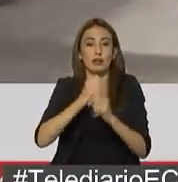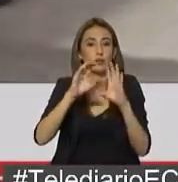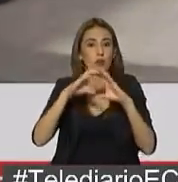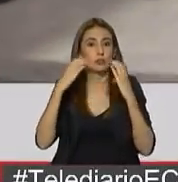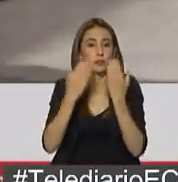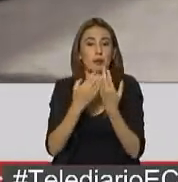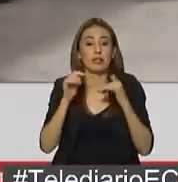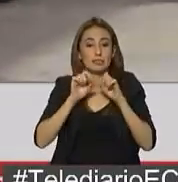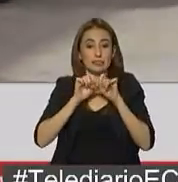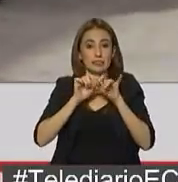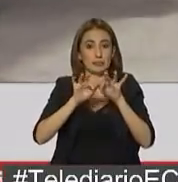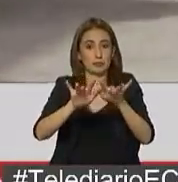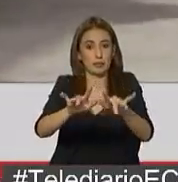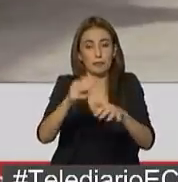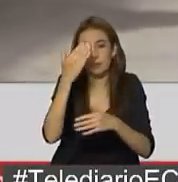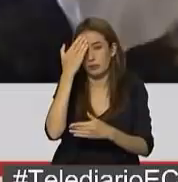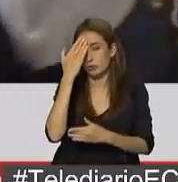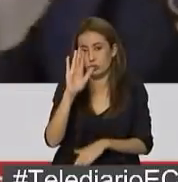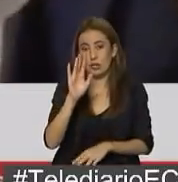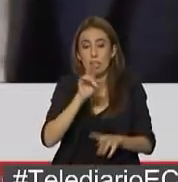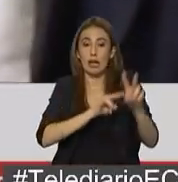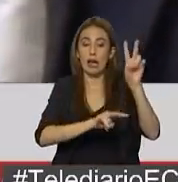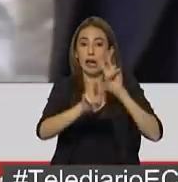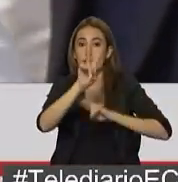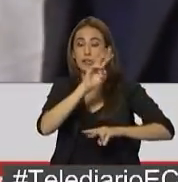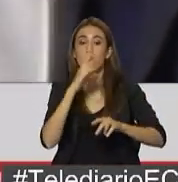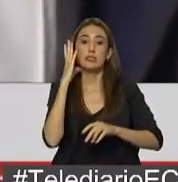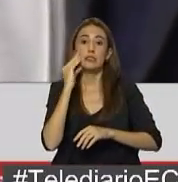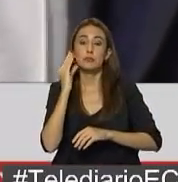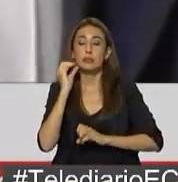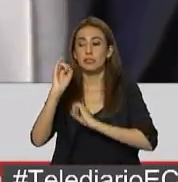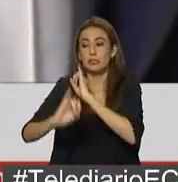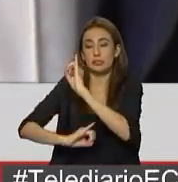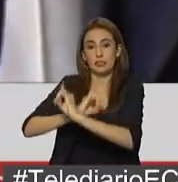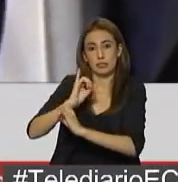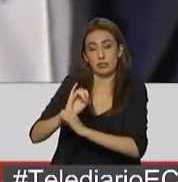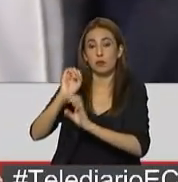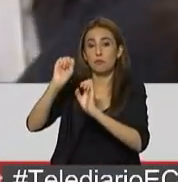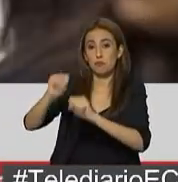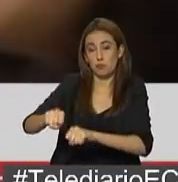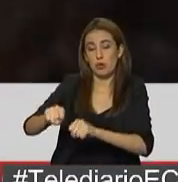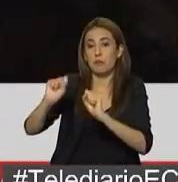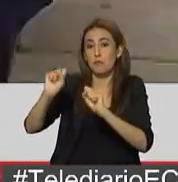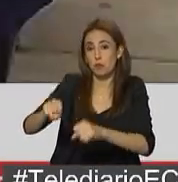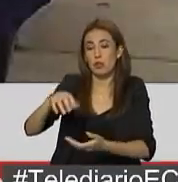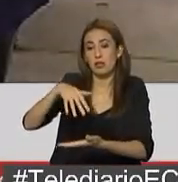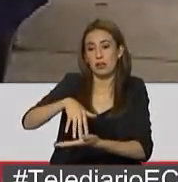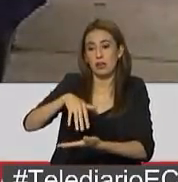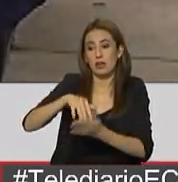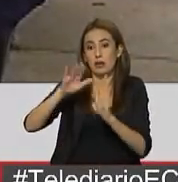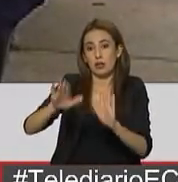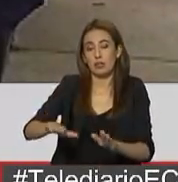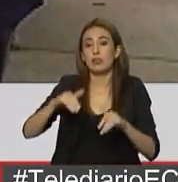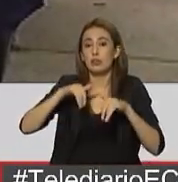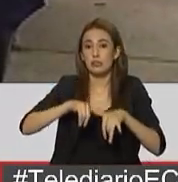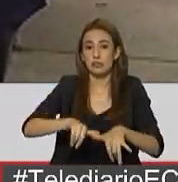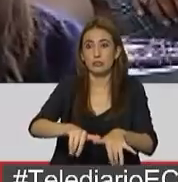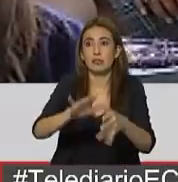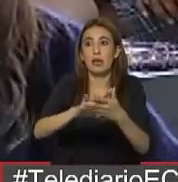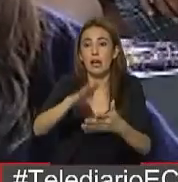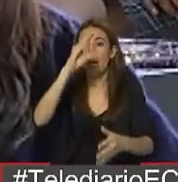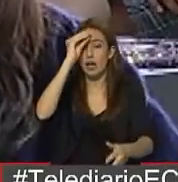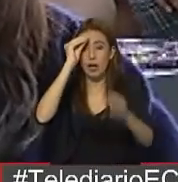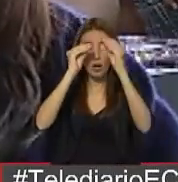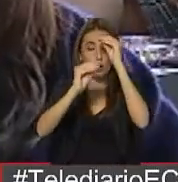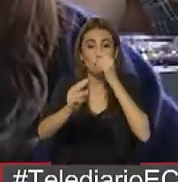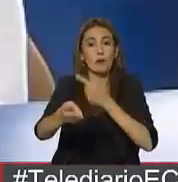mes de septiembre. Al momento se analizan experiencias internacionales y es posible que los estudiantes tengan la opción de aprender en